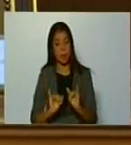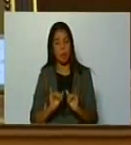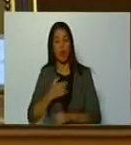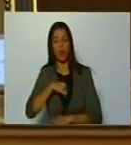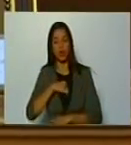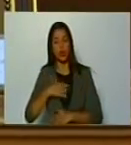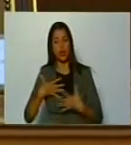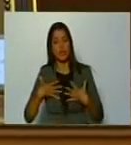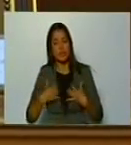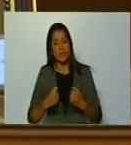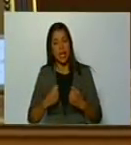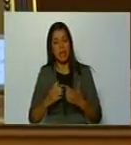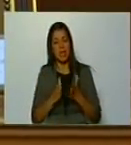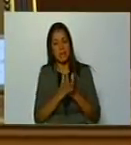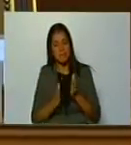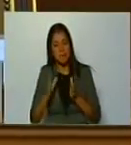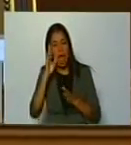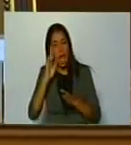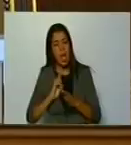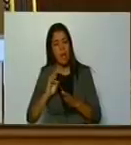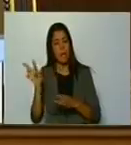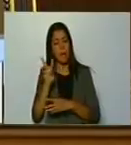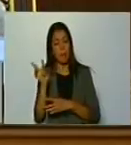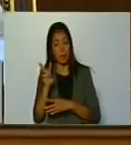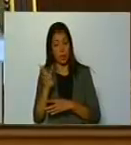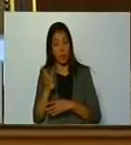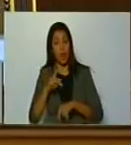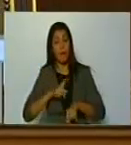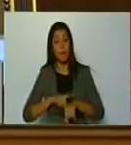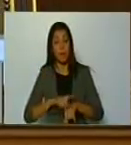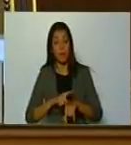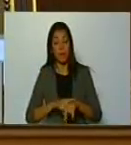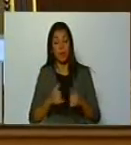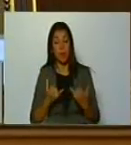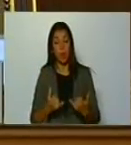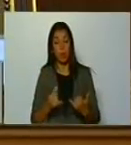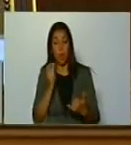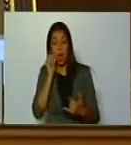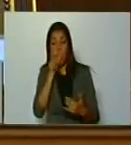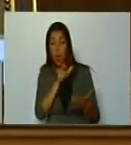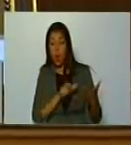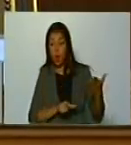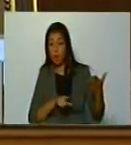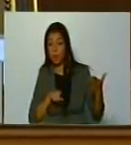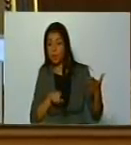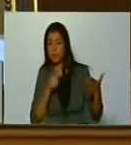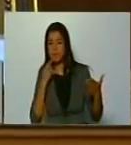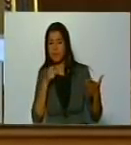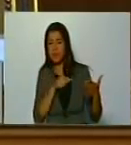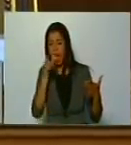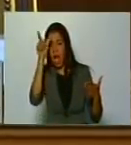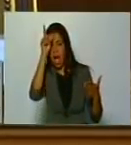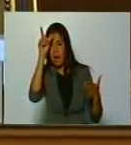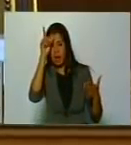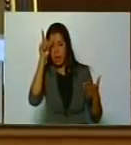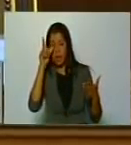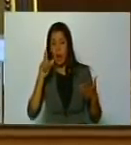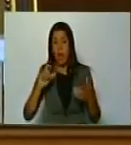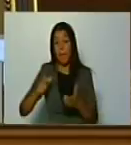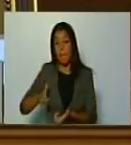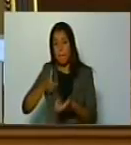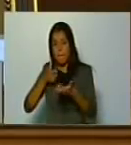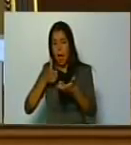Venezuela. En ese momento, este fundador de la Gestapo dijo, disparad